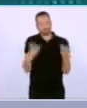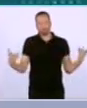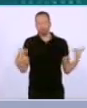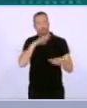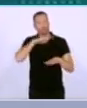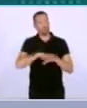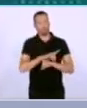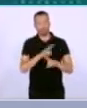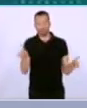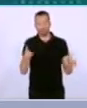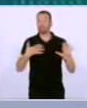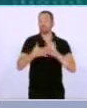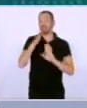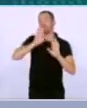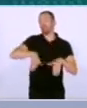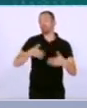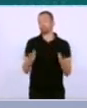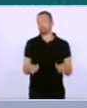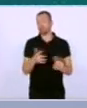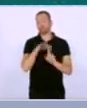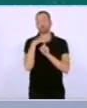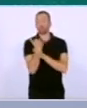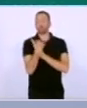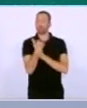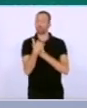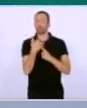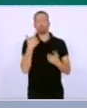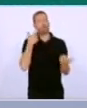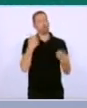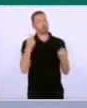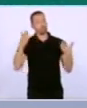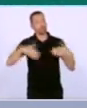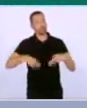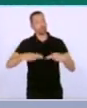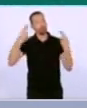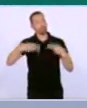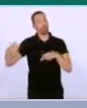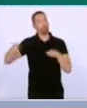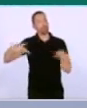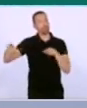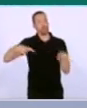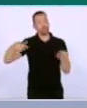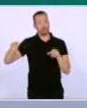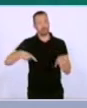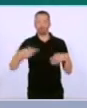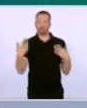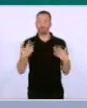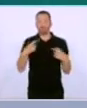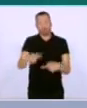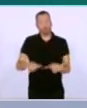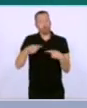una situación de auténtico descontrol en nuestro ámbito de la frontera con las consecuencias que eso conlleva